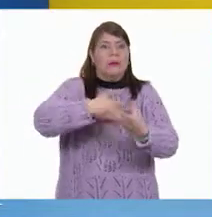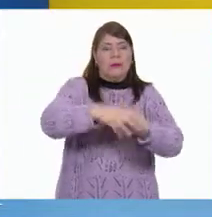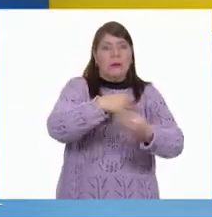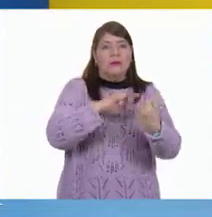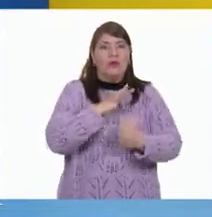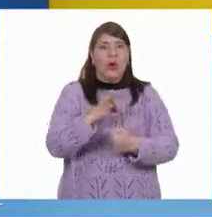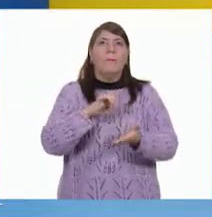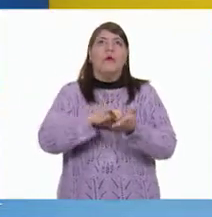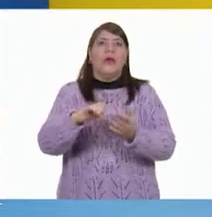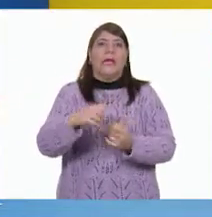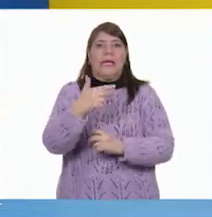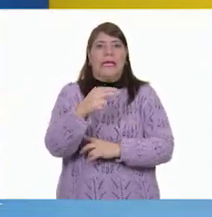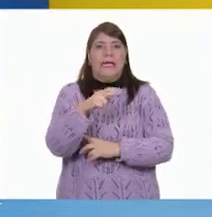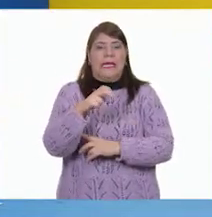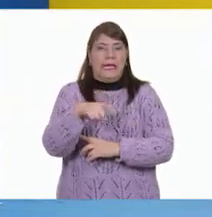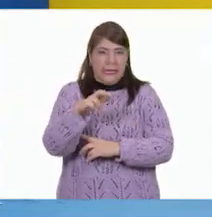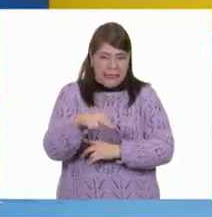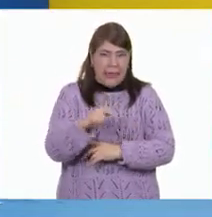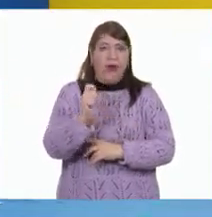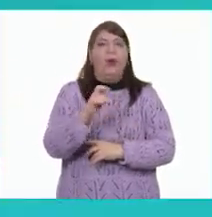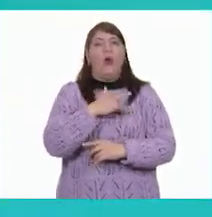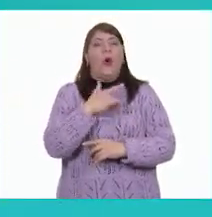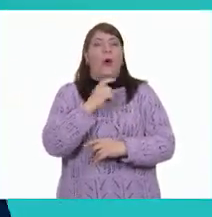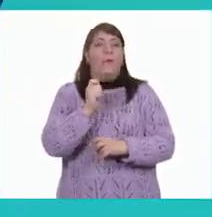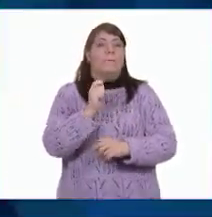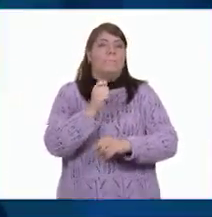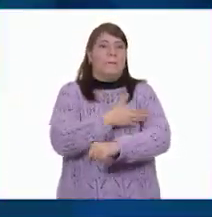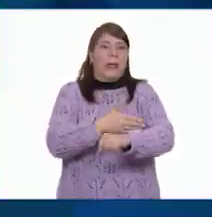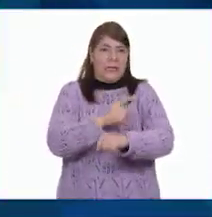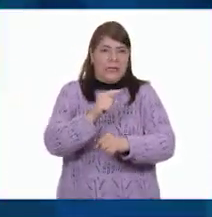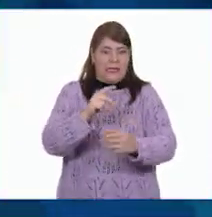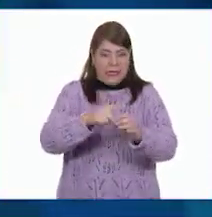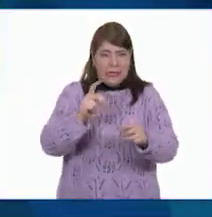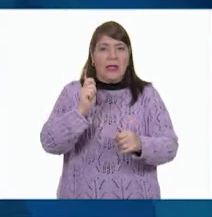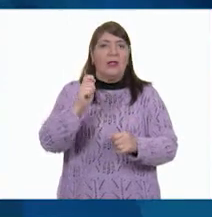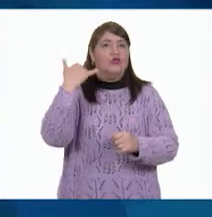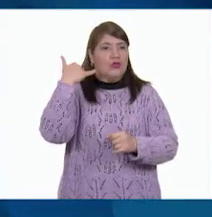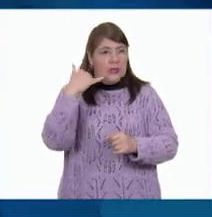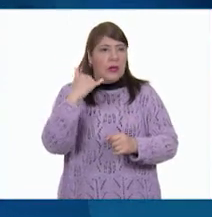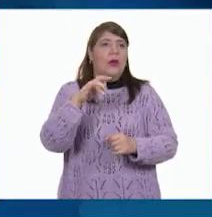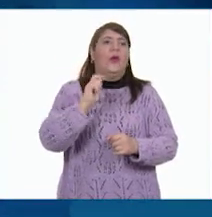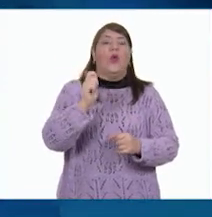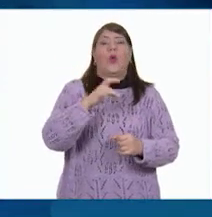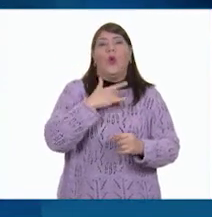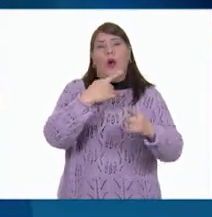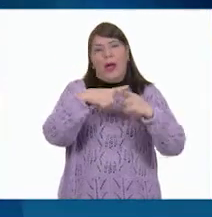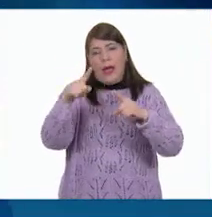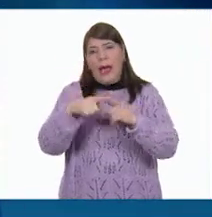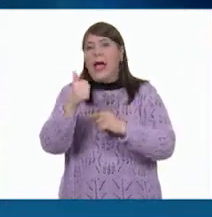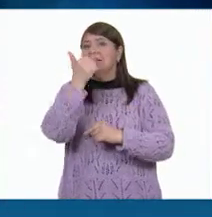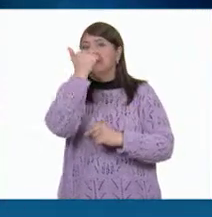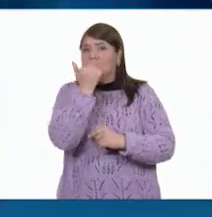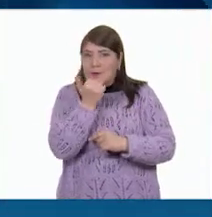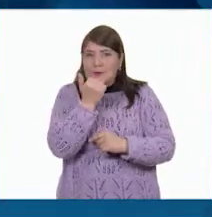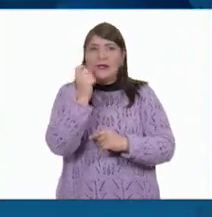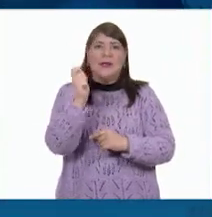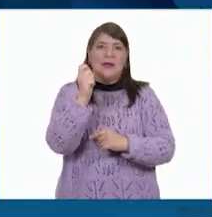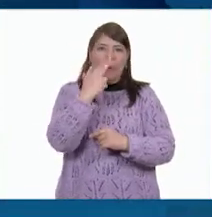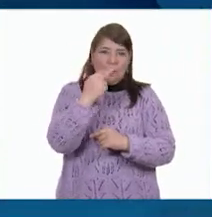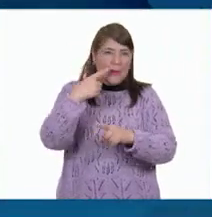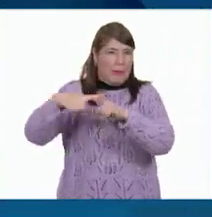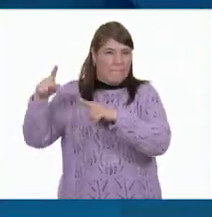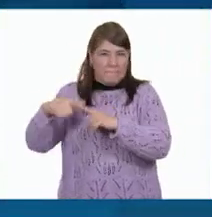de Nequén y el palo de tinte en Yucatán o el azúcar de Morelos y Puebla, productos, todos estos que fueron